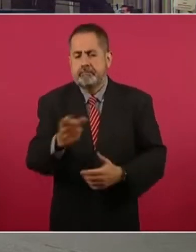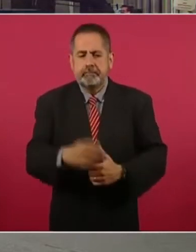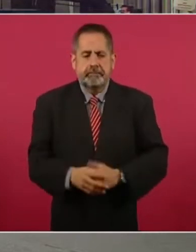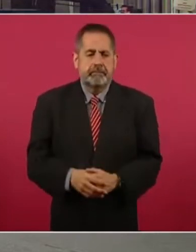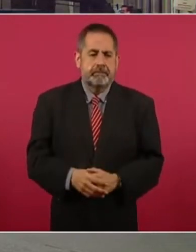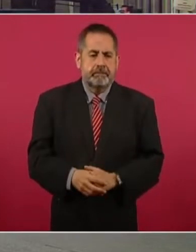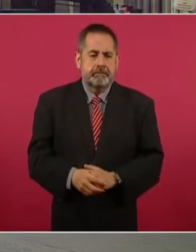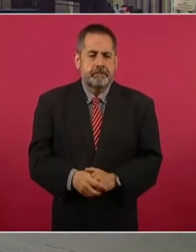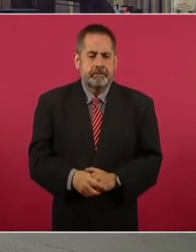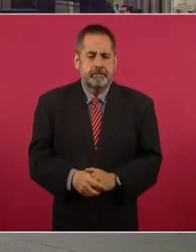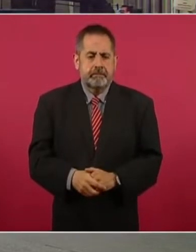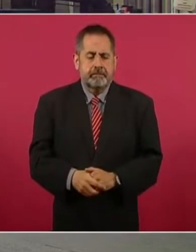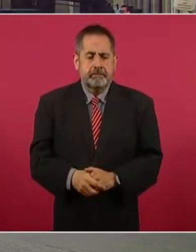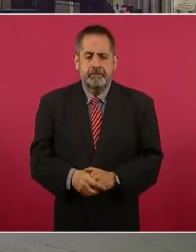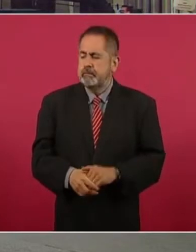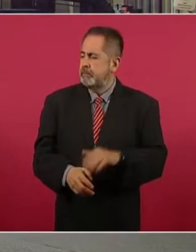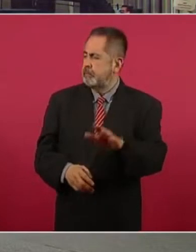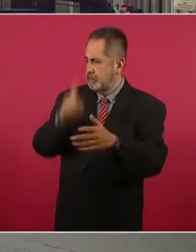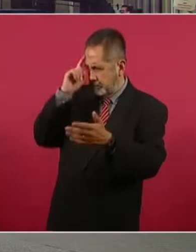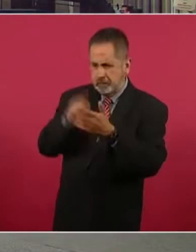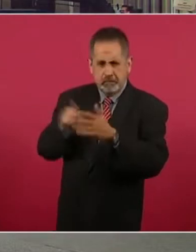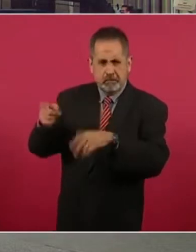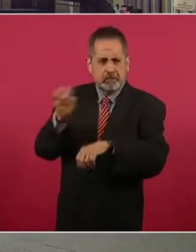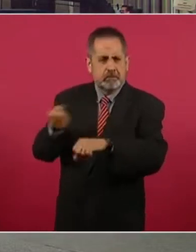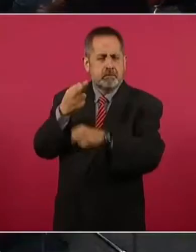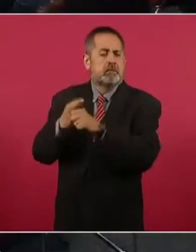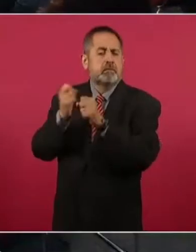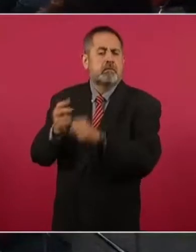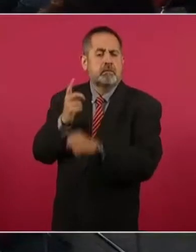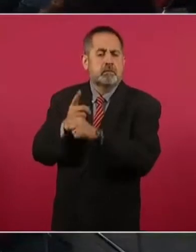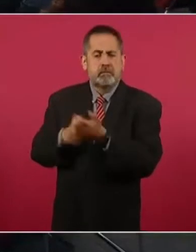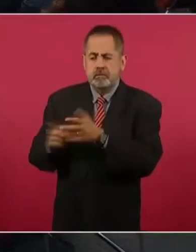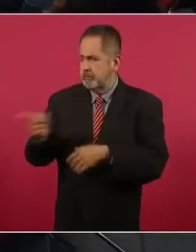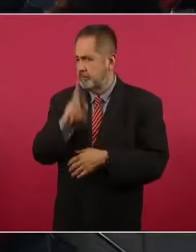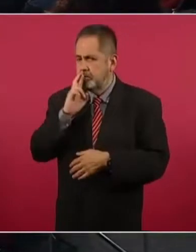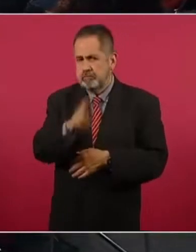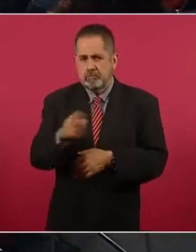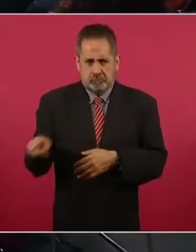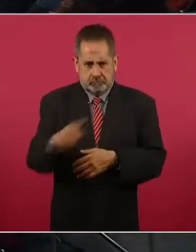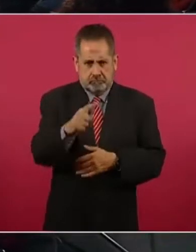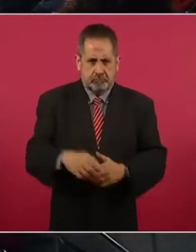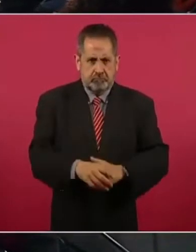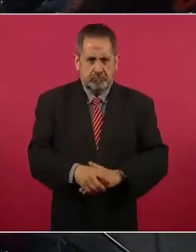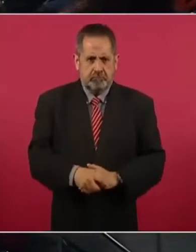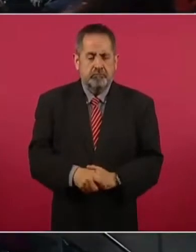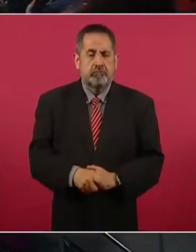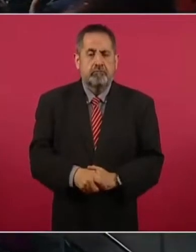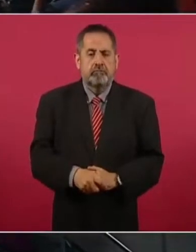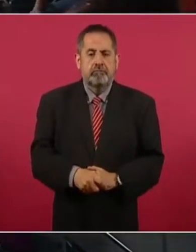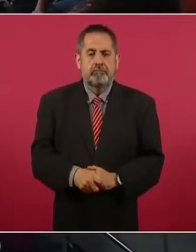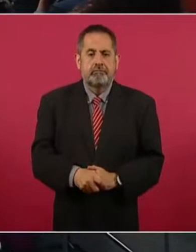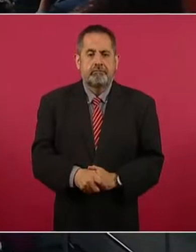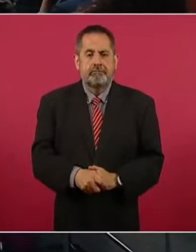Yo creo que eso corresponde a la Secretaría de Seguridad contestarlo.